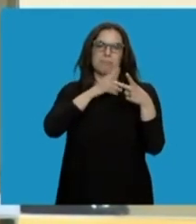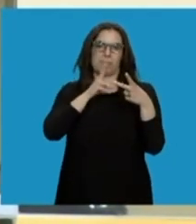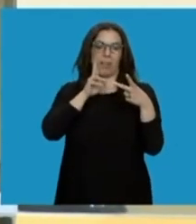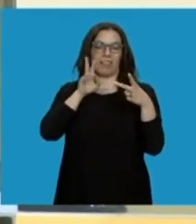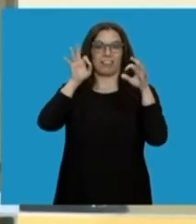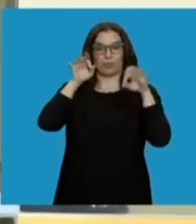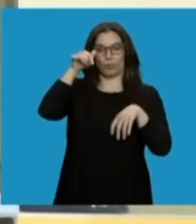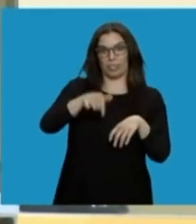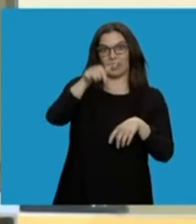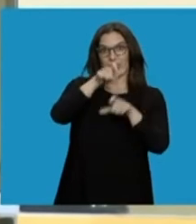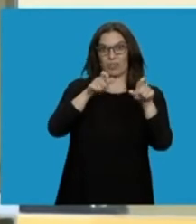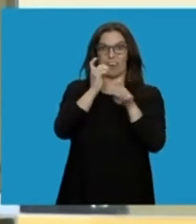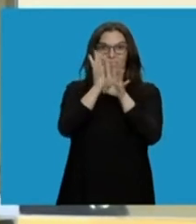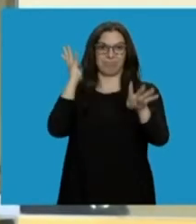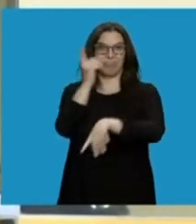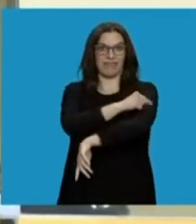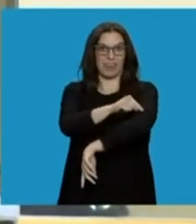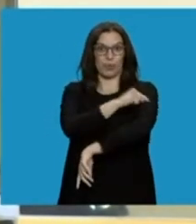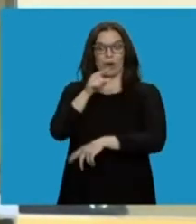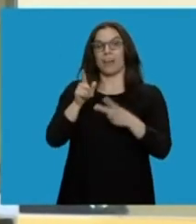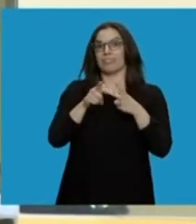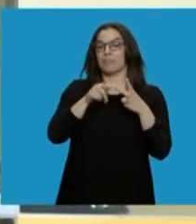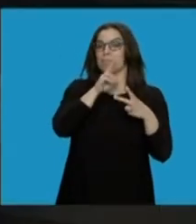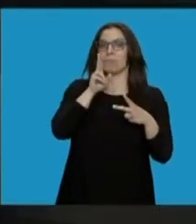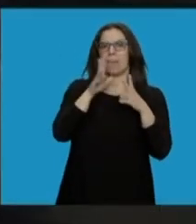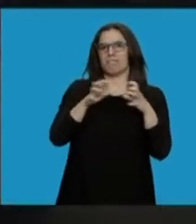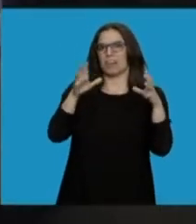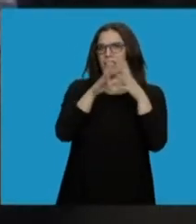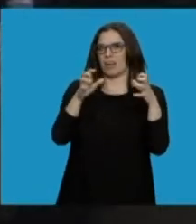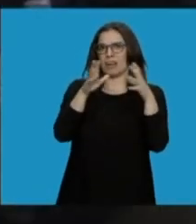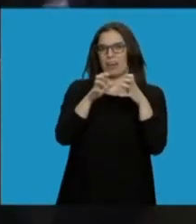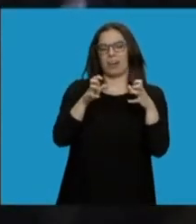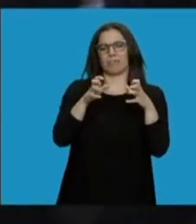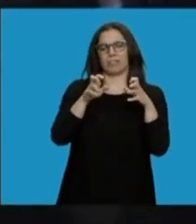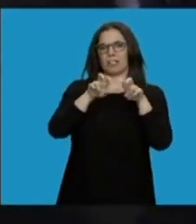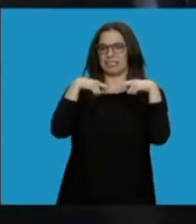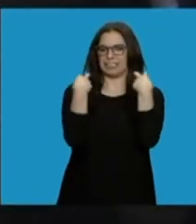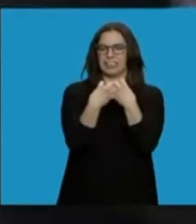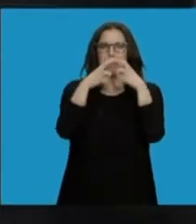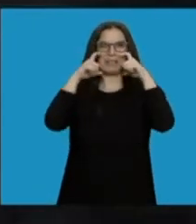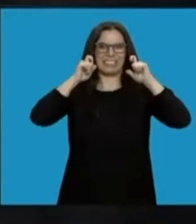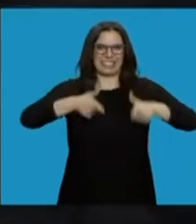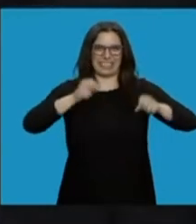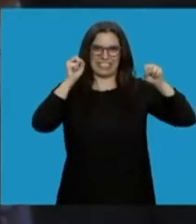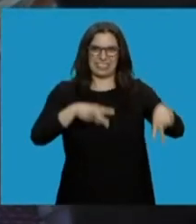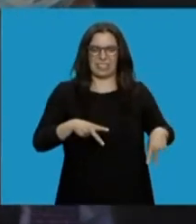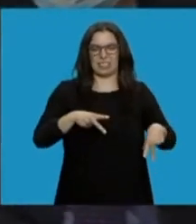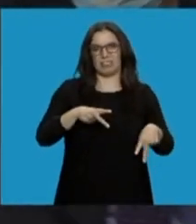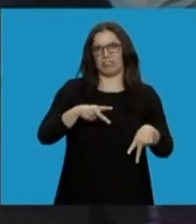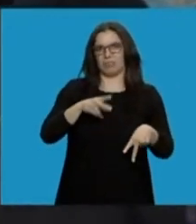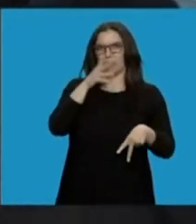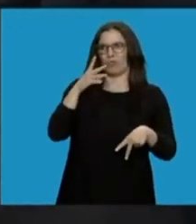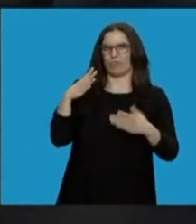días, que está deseando que acabe esta pandemia para sentarse en la mesa con sus hijos sin esta mascarilla que nos oculta la cara a todos esta